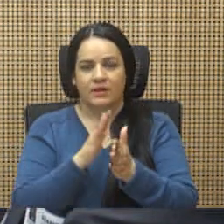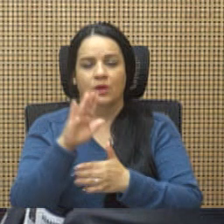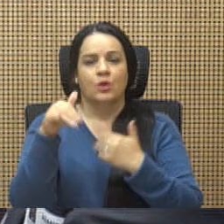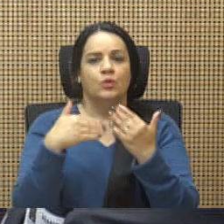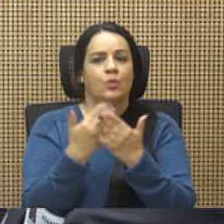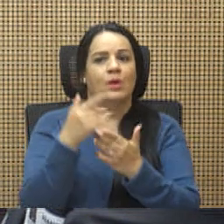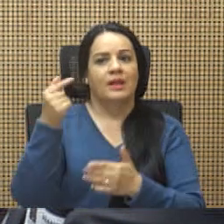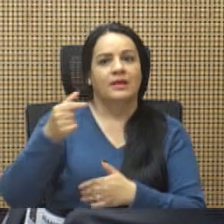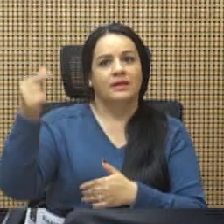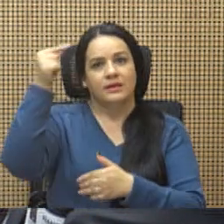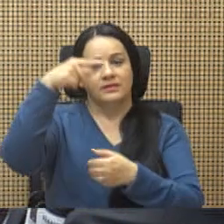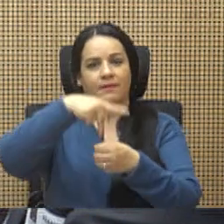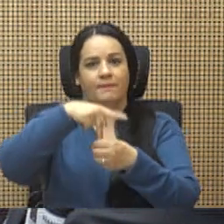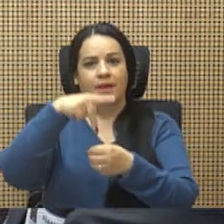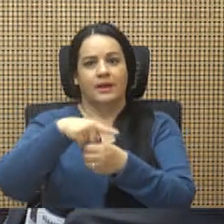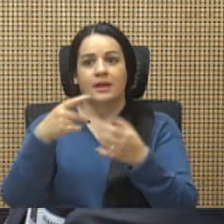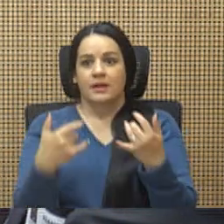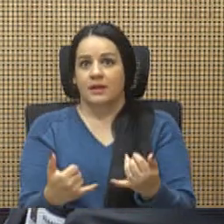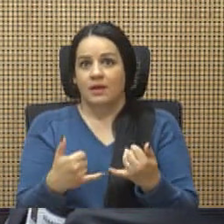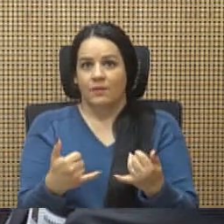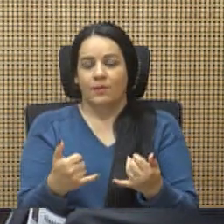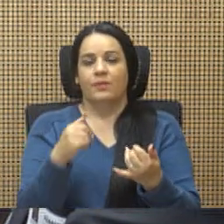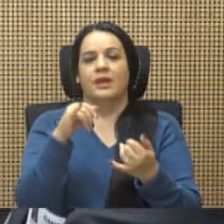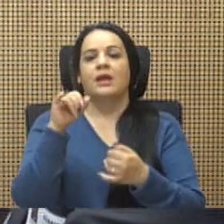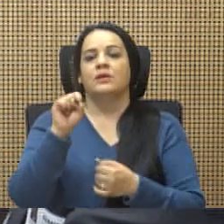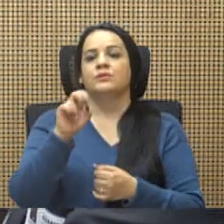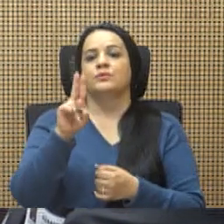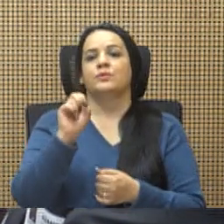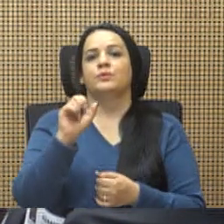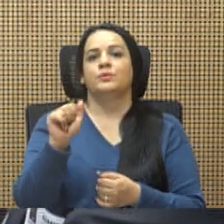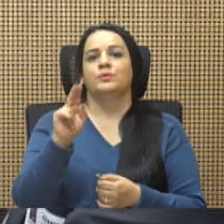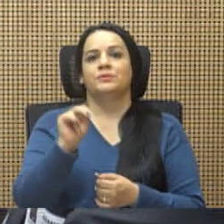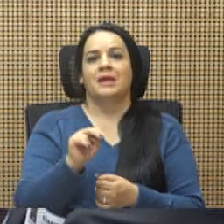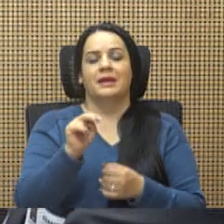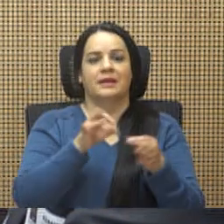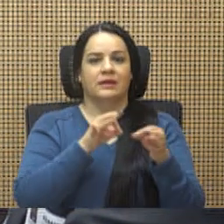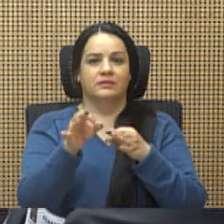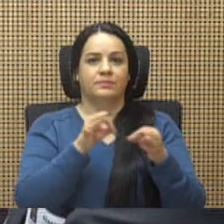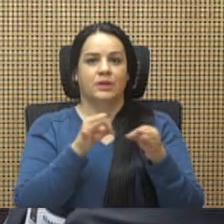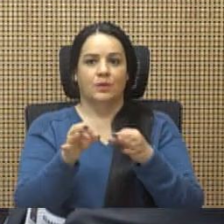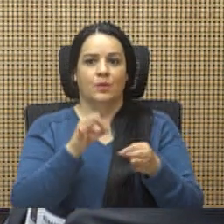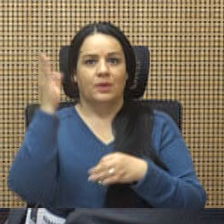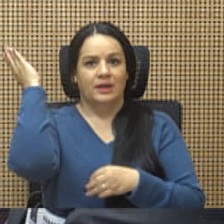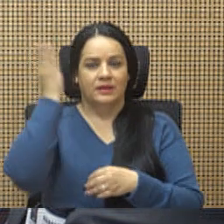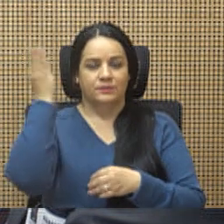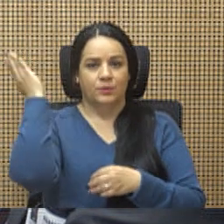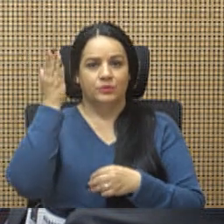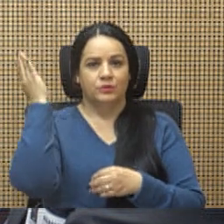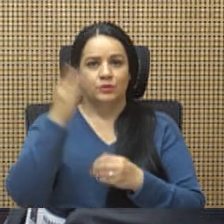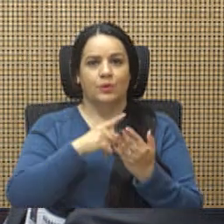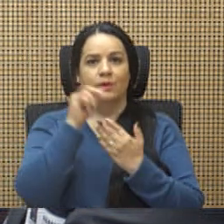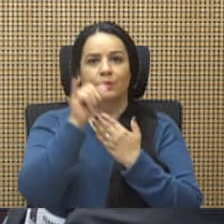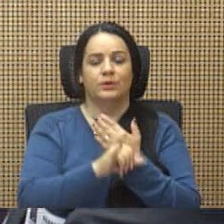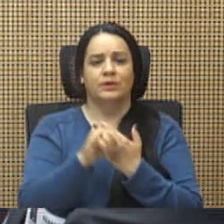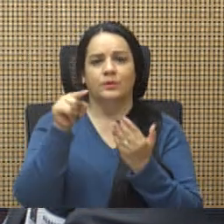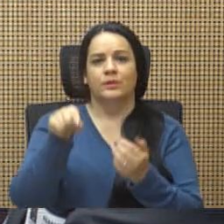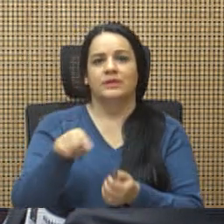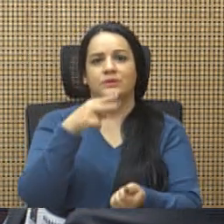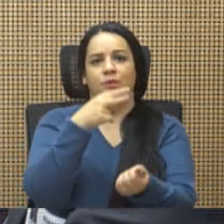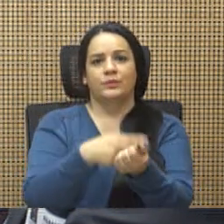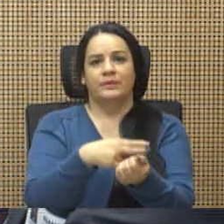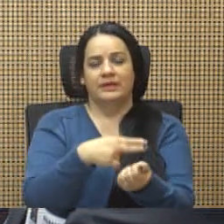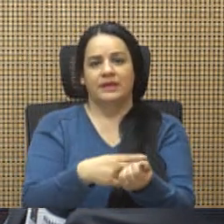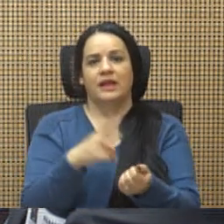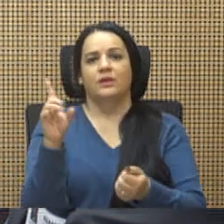participan Y en este momento Doña Susan les explicó en la en la exposición el proyecto de este hospital